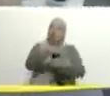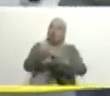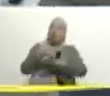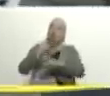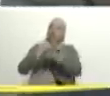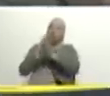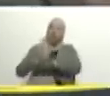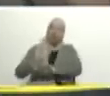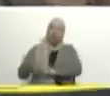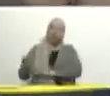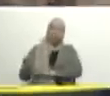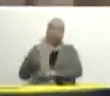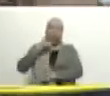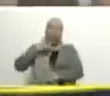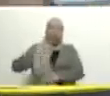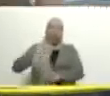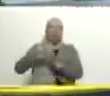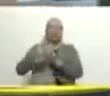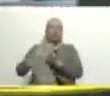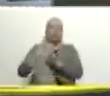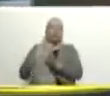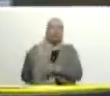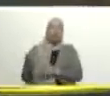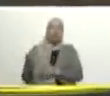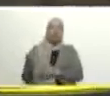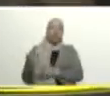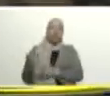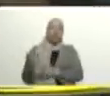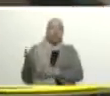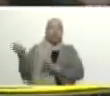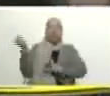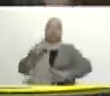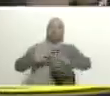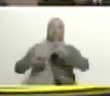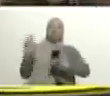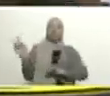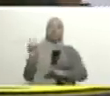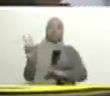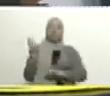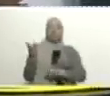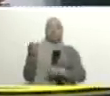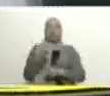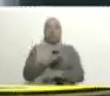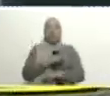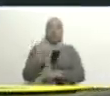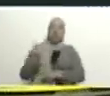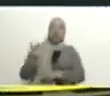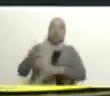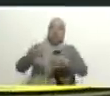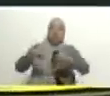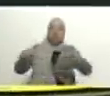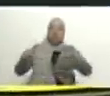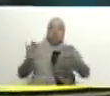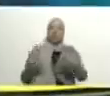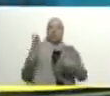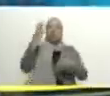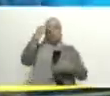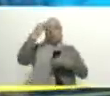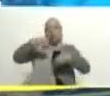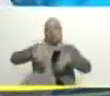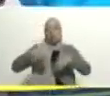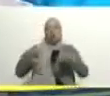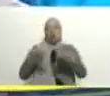de los derechos históricos sobre la Guayana Esequiba. La defensa de la Guayana Esequiba. Un quinto consenso que